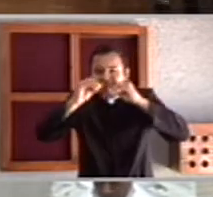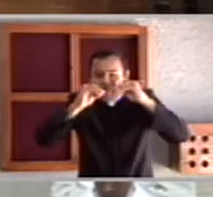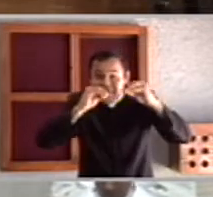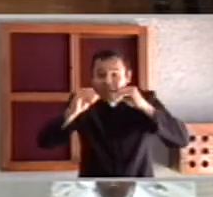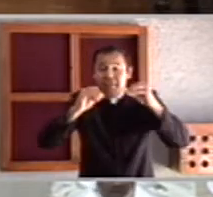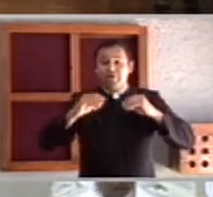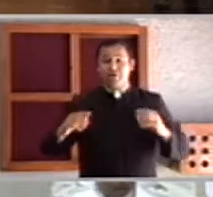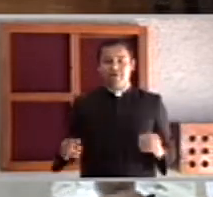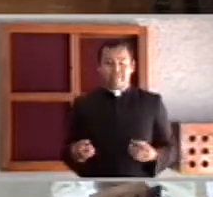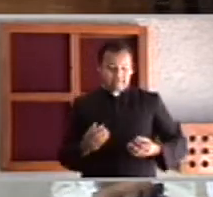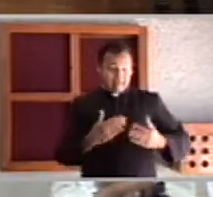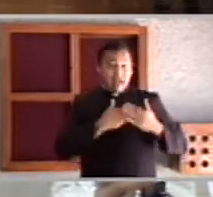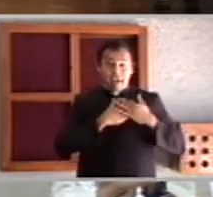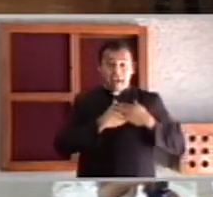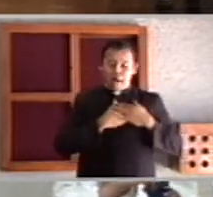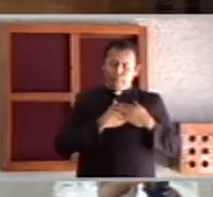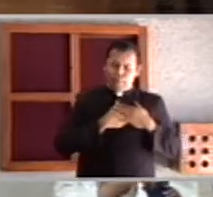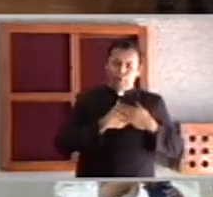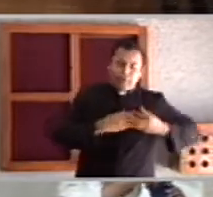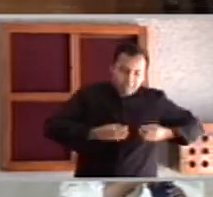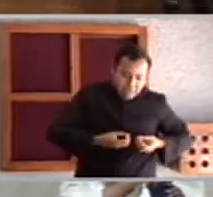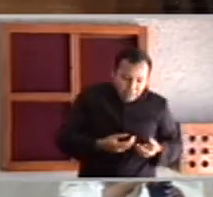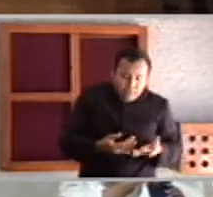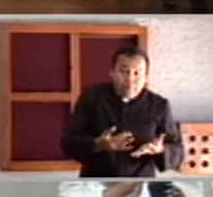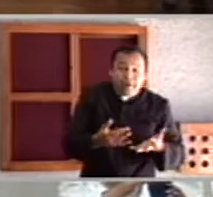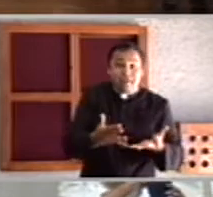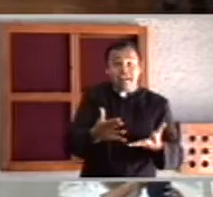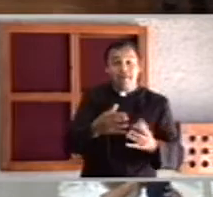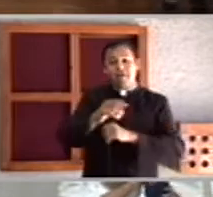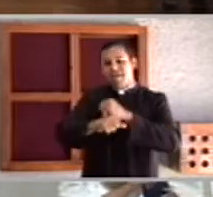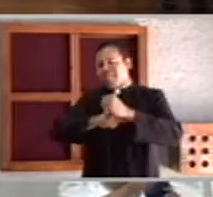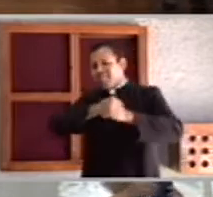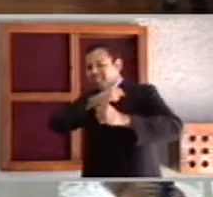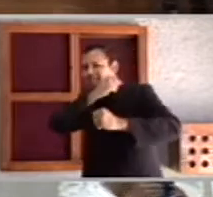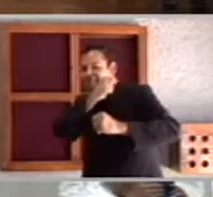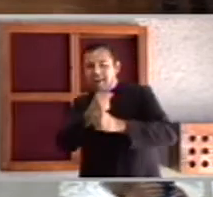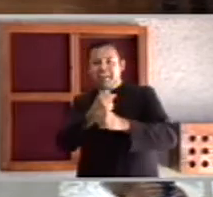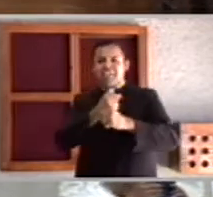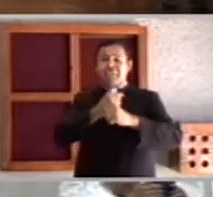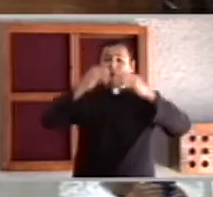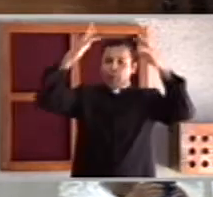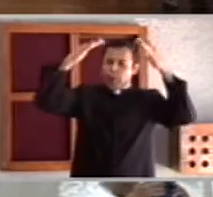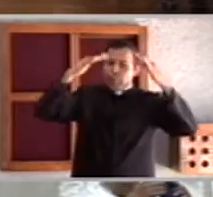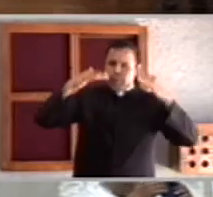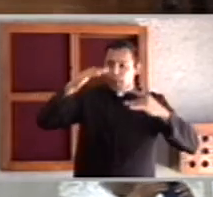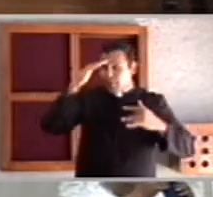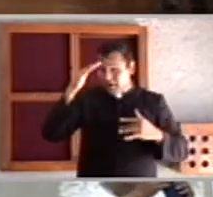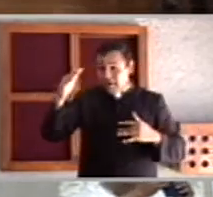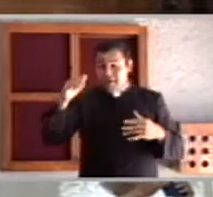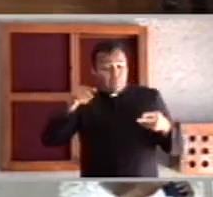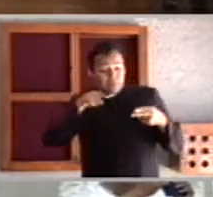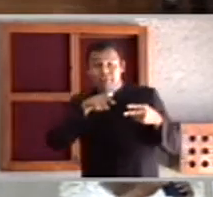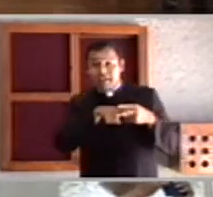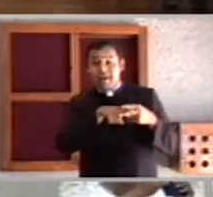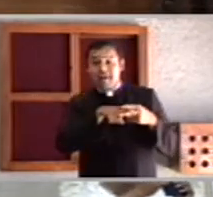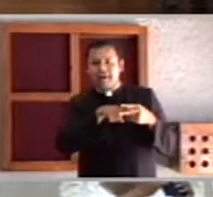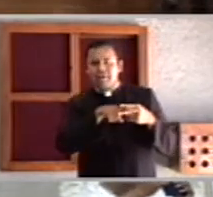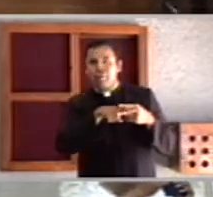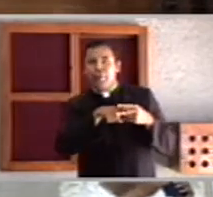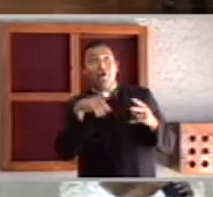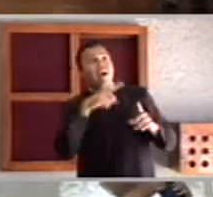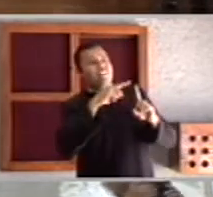misericordia, el año de gracia del Señor. Inició con Cristo en la